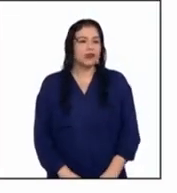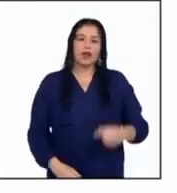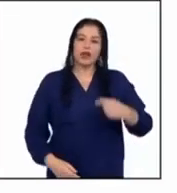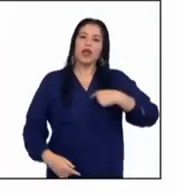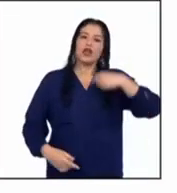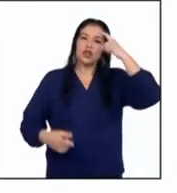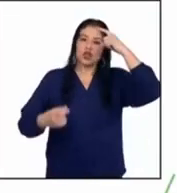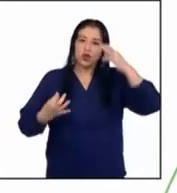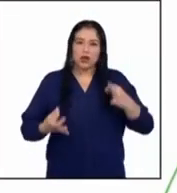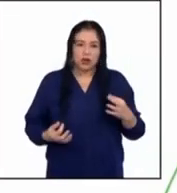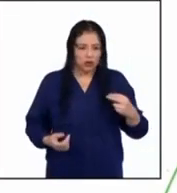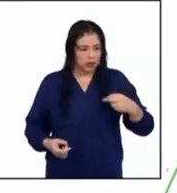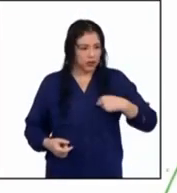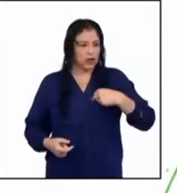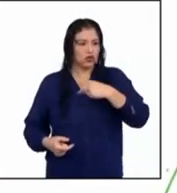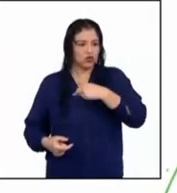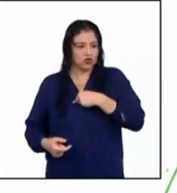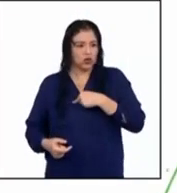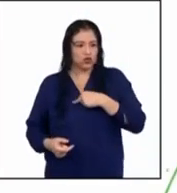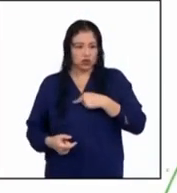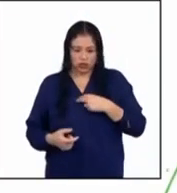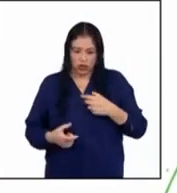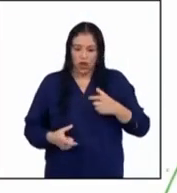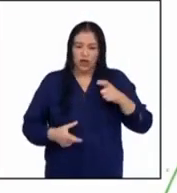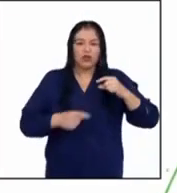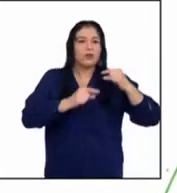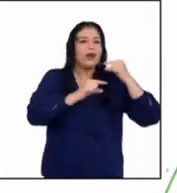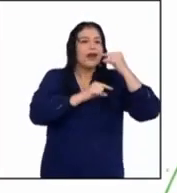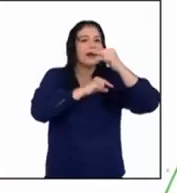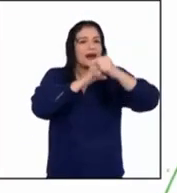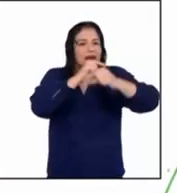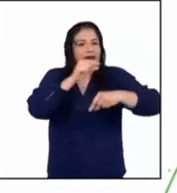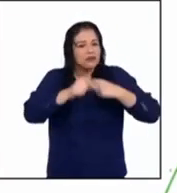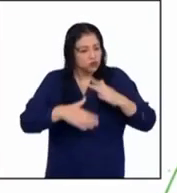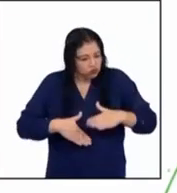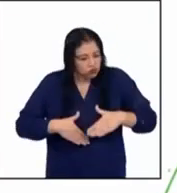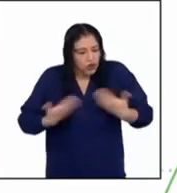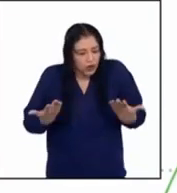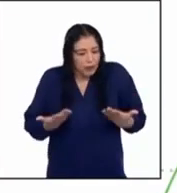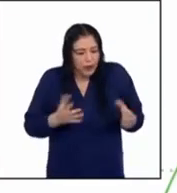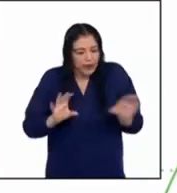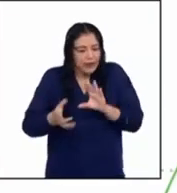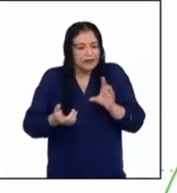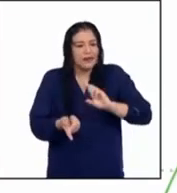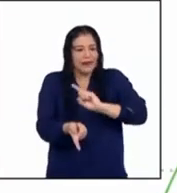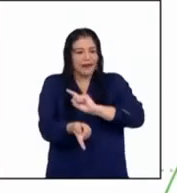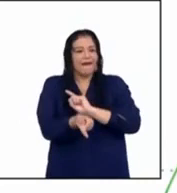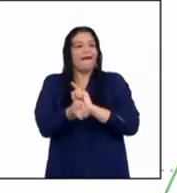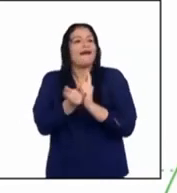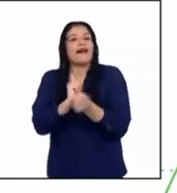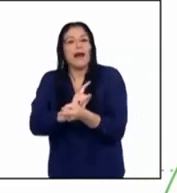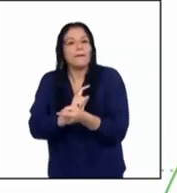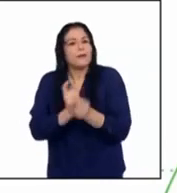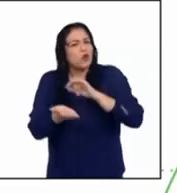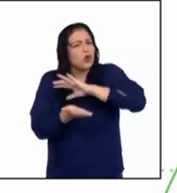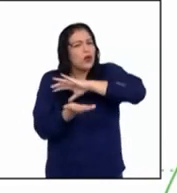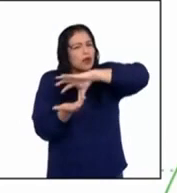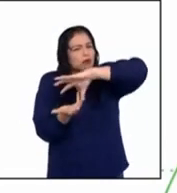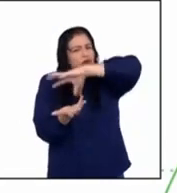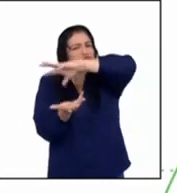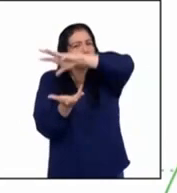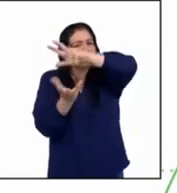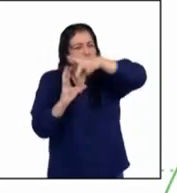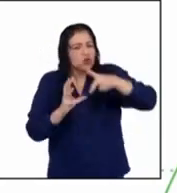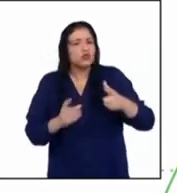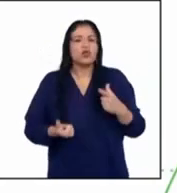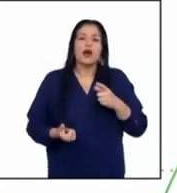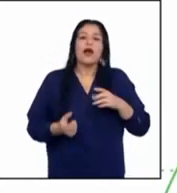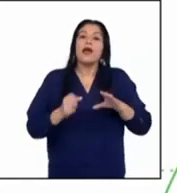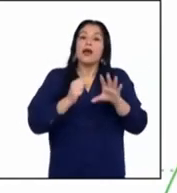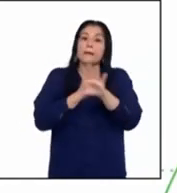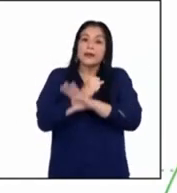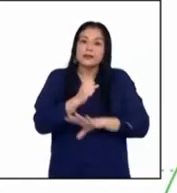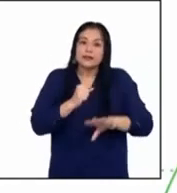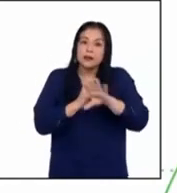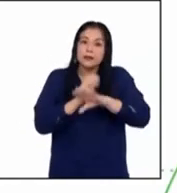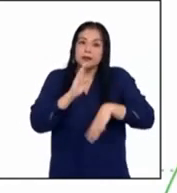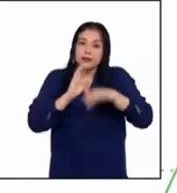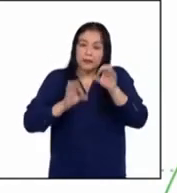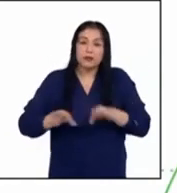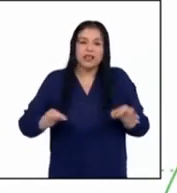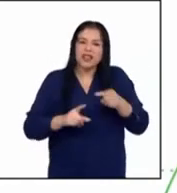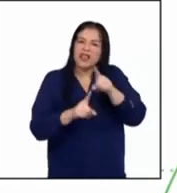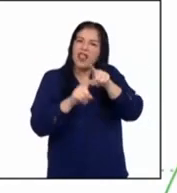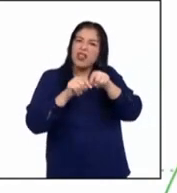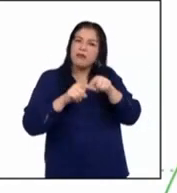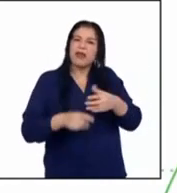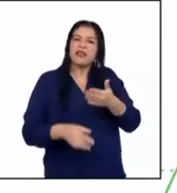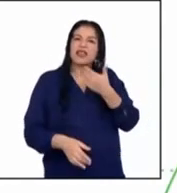Yo creo que nosotros somos la generación que puede generar el cambio en el mundo y básicamente